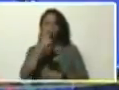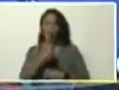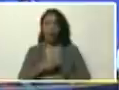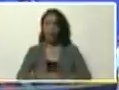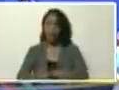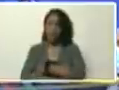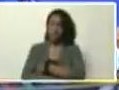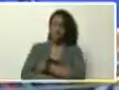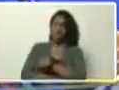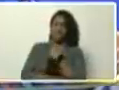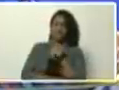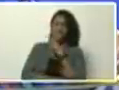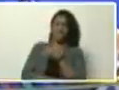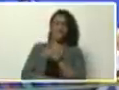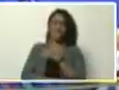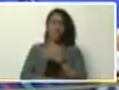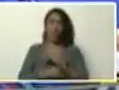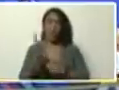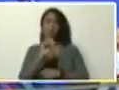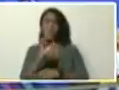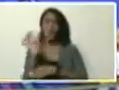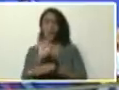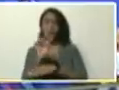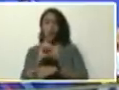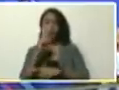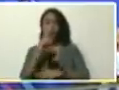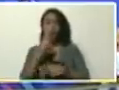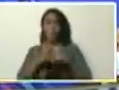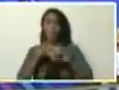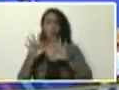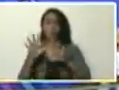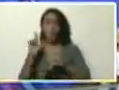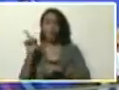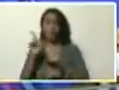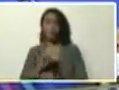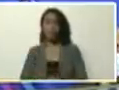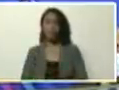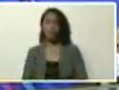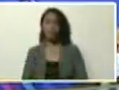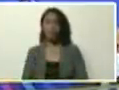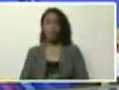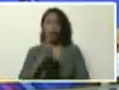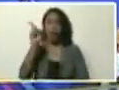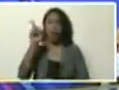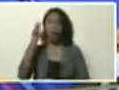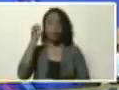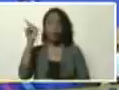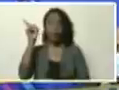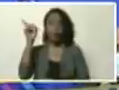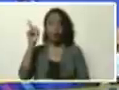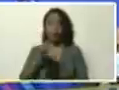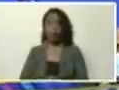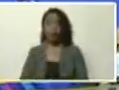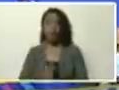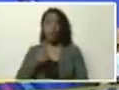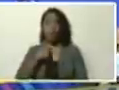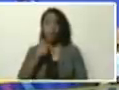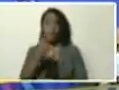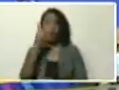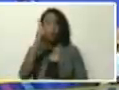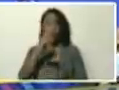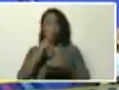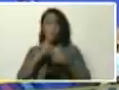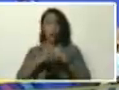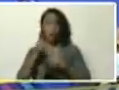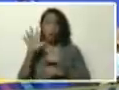este. Ahí no te funciona el 1x10 a ti, ¿verdad? No, a ella, ella. Yo dije 1x10 y ella